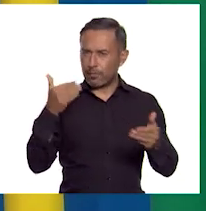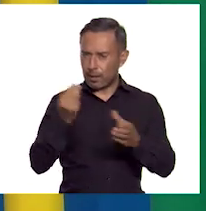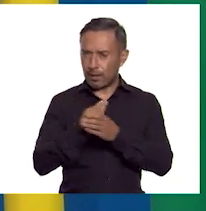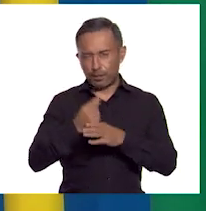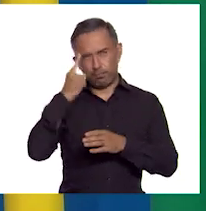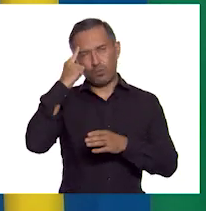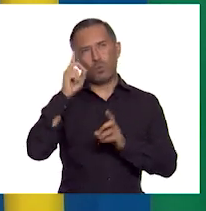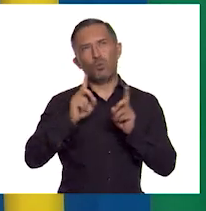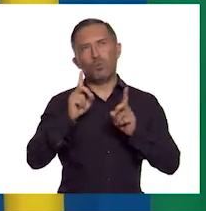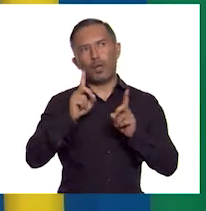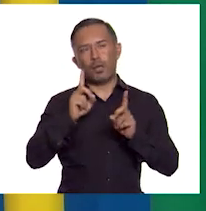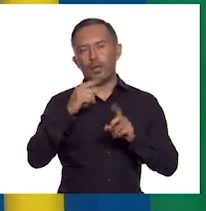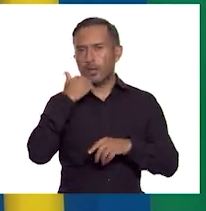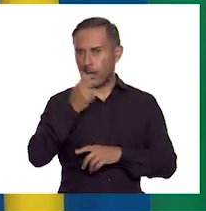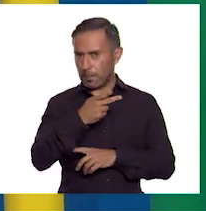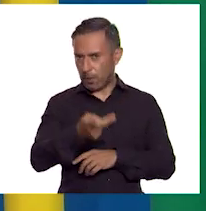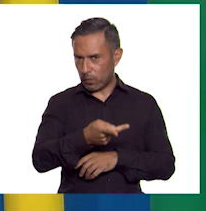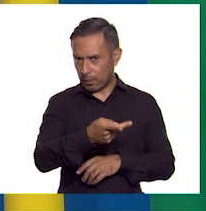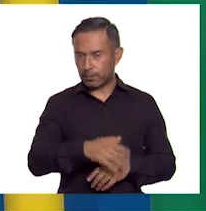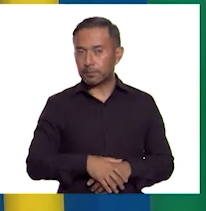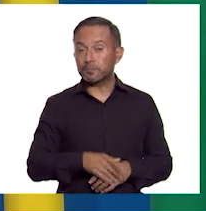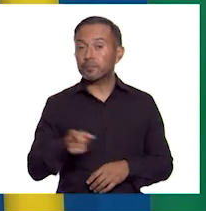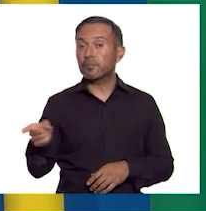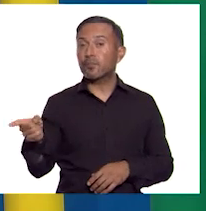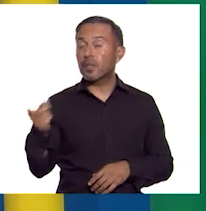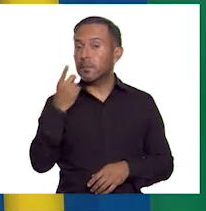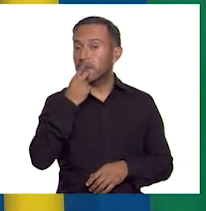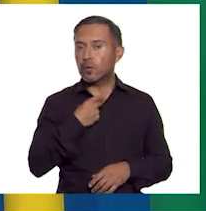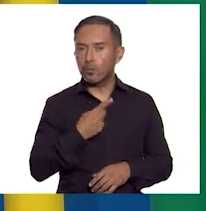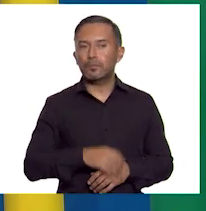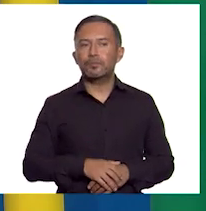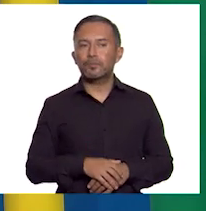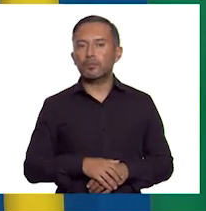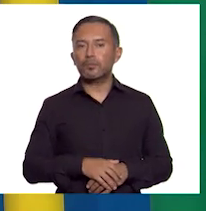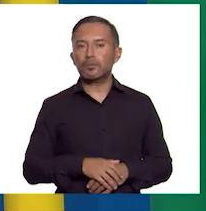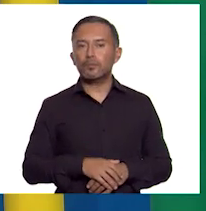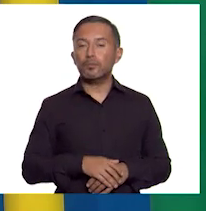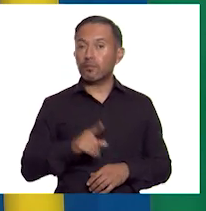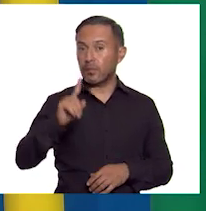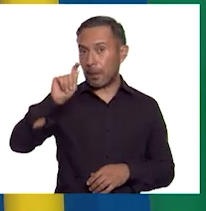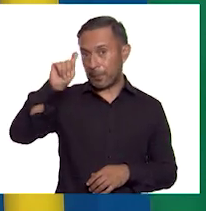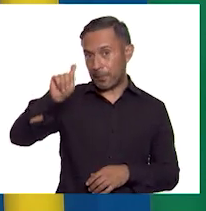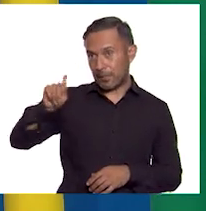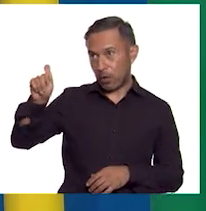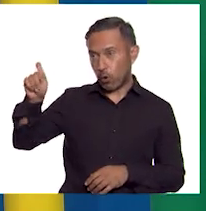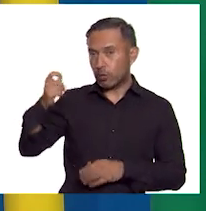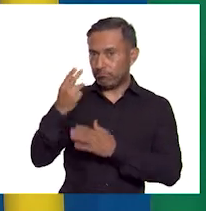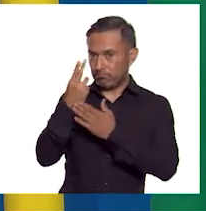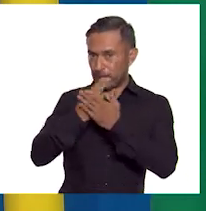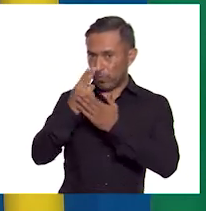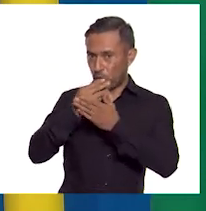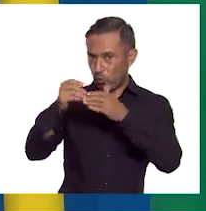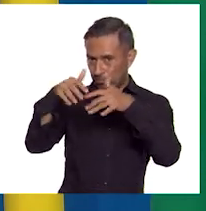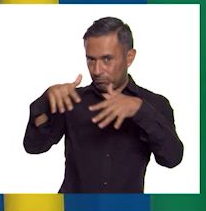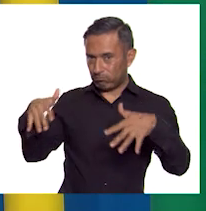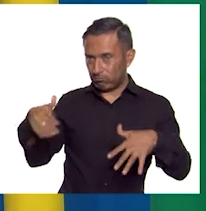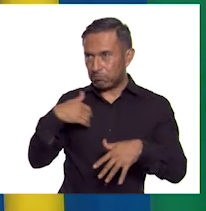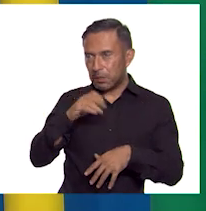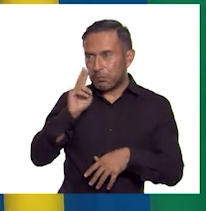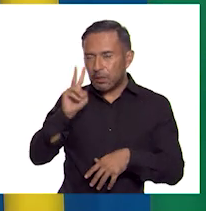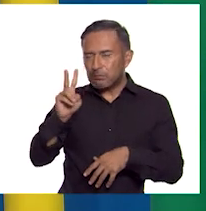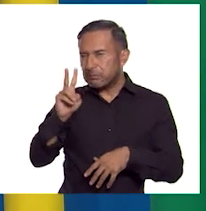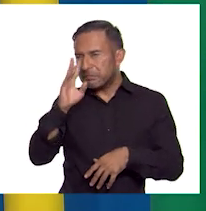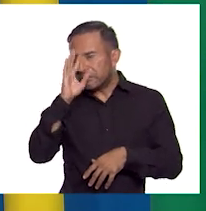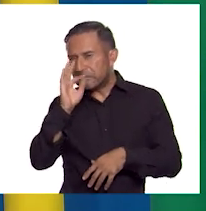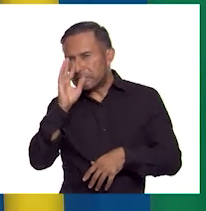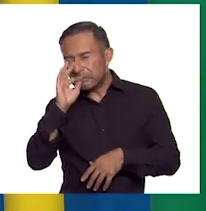pidió preguntársela. Me dijo que el esquema que hicimos en el pizarrón no se alcanzó a ver completo y que pues las